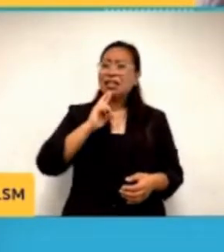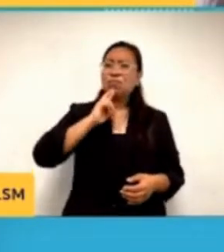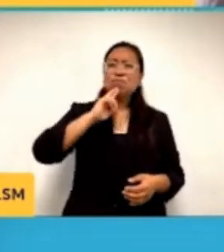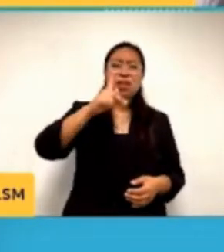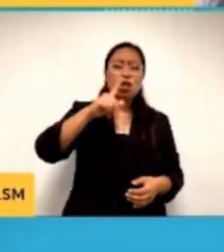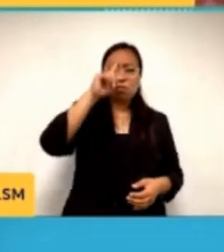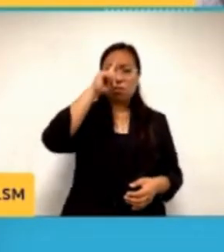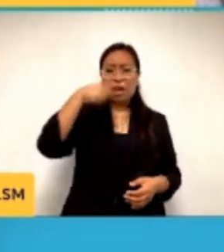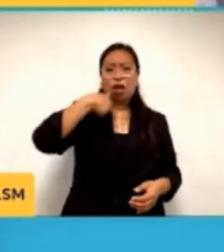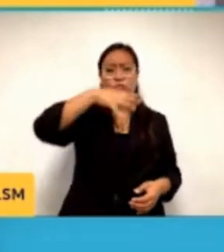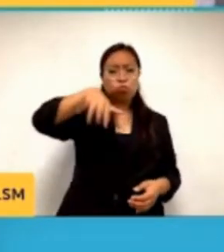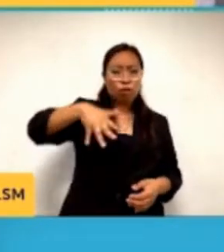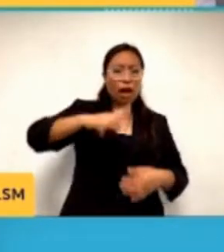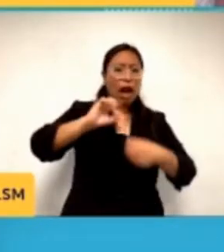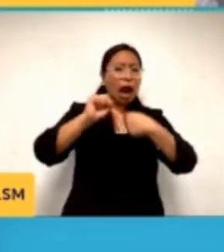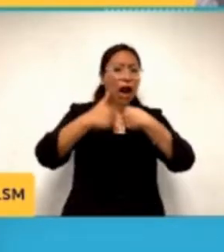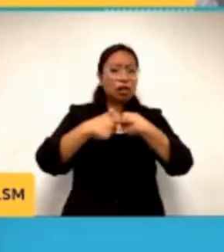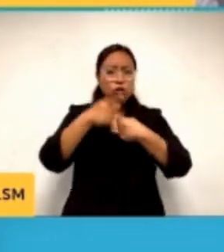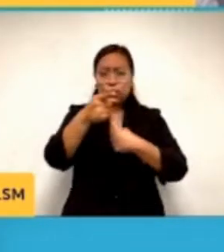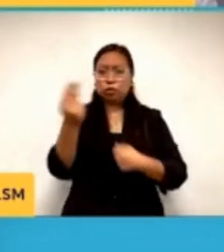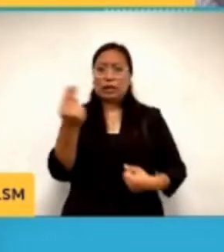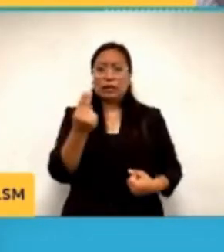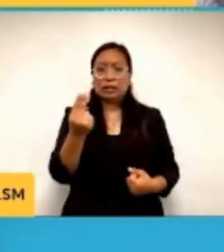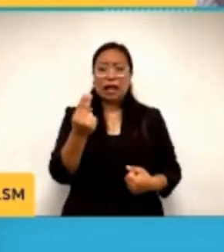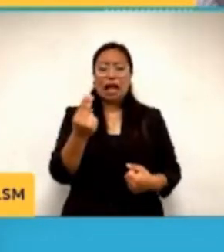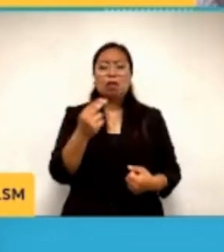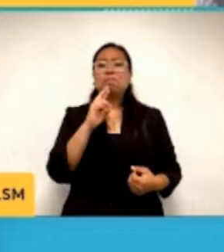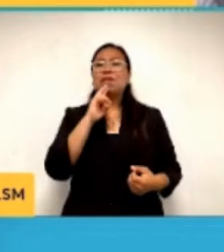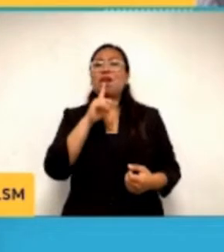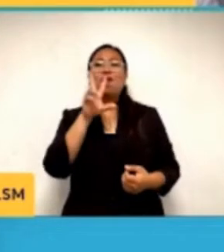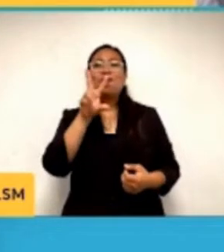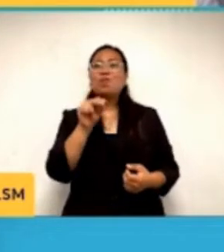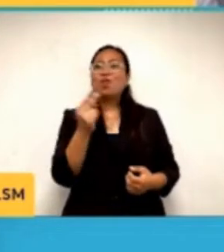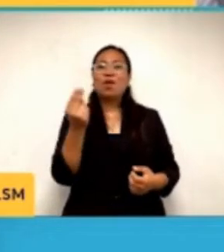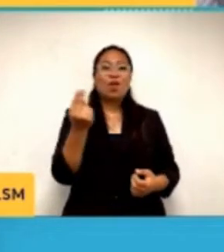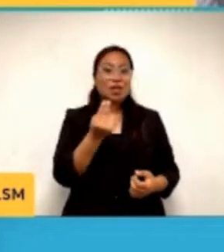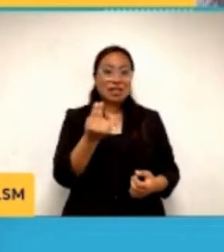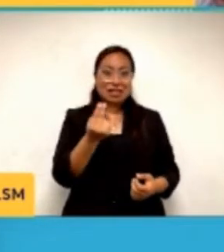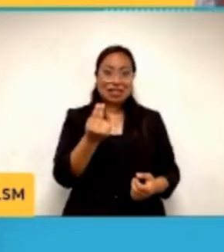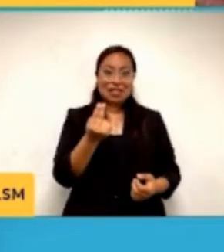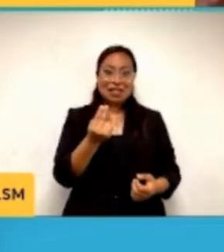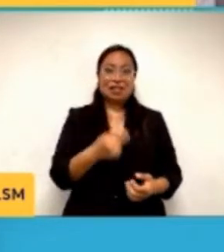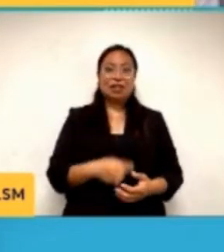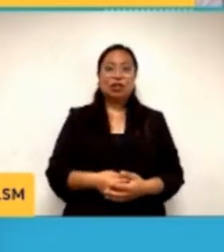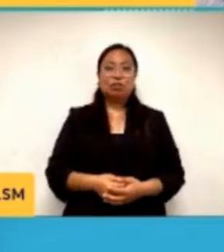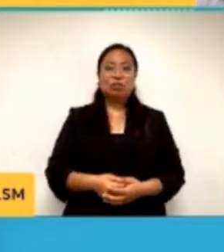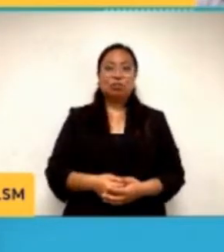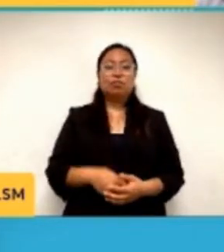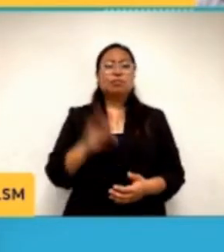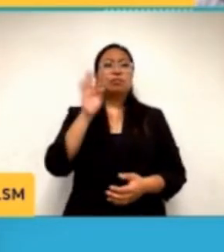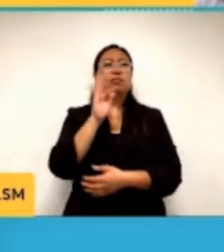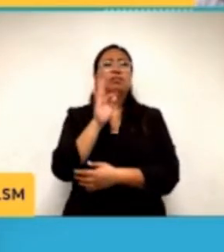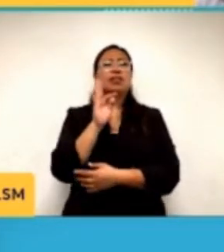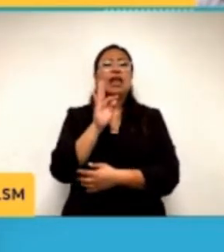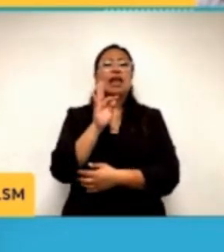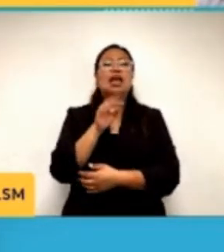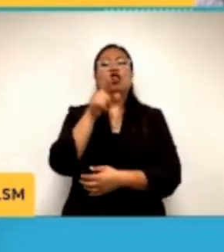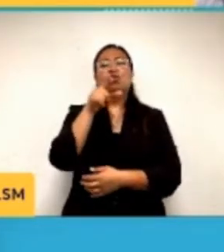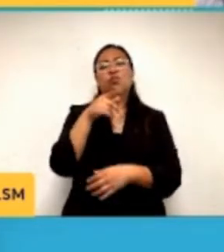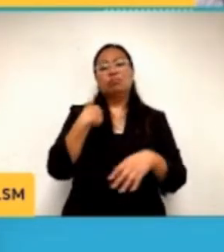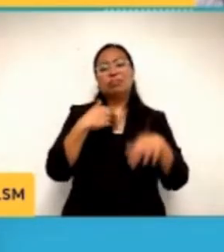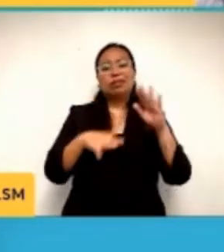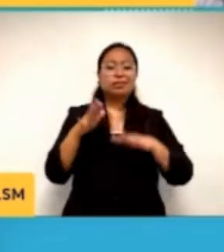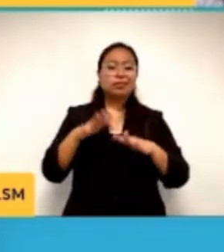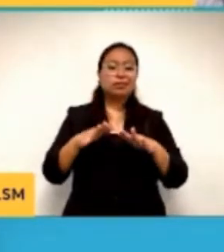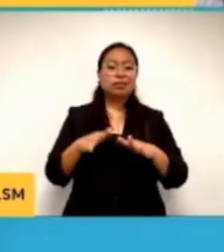momento para buscar algo es cuando no lo necesitas. ¿A qué me refiero con esto? ¿Te ha pasado que de